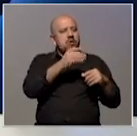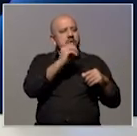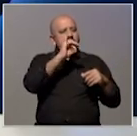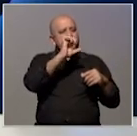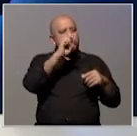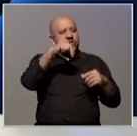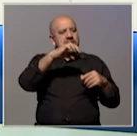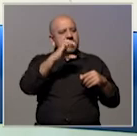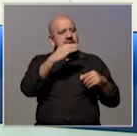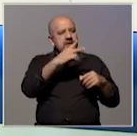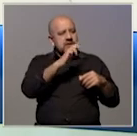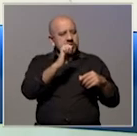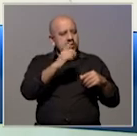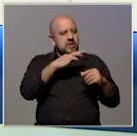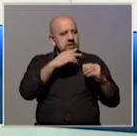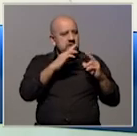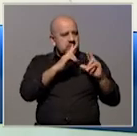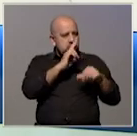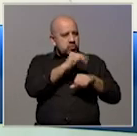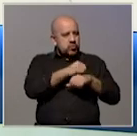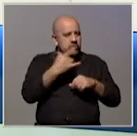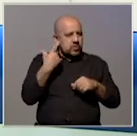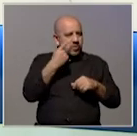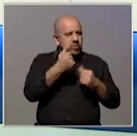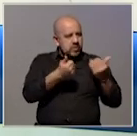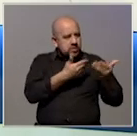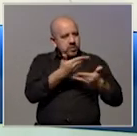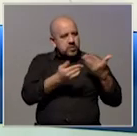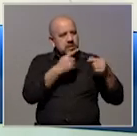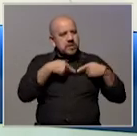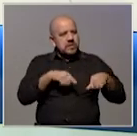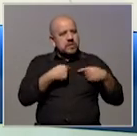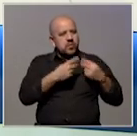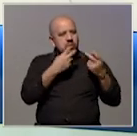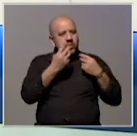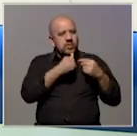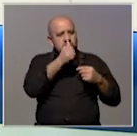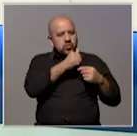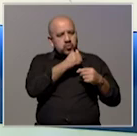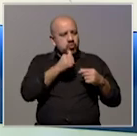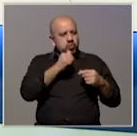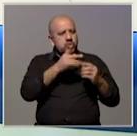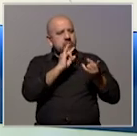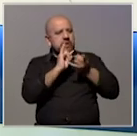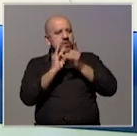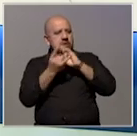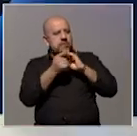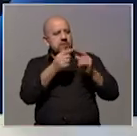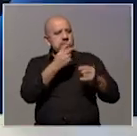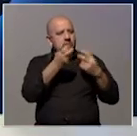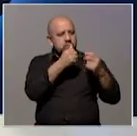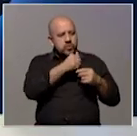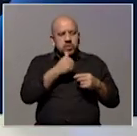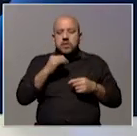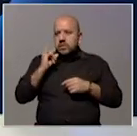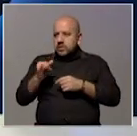cargo de dirección en la intendencia de montevideo se han intercambiado con la intendencia buscando alguna solución legislativa a nivel departamental que permita salir de esa situación se viene